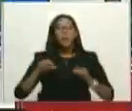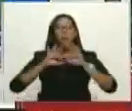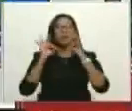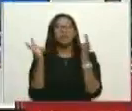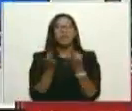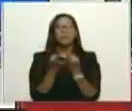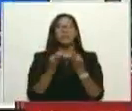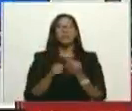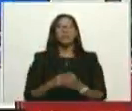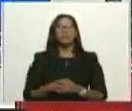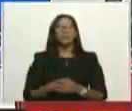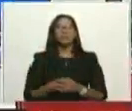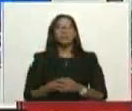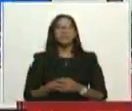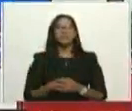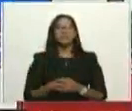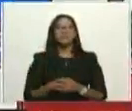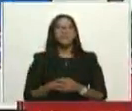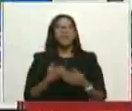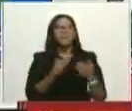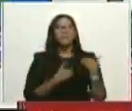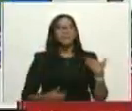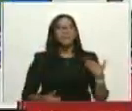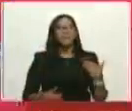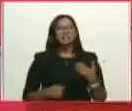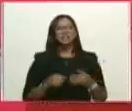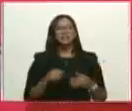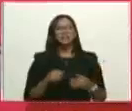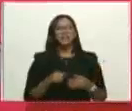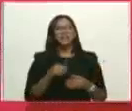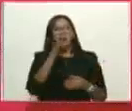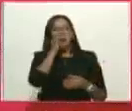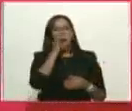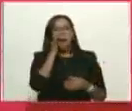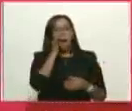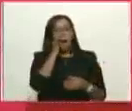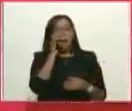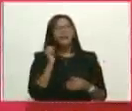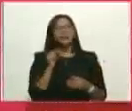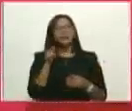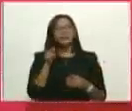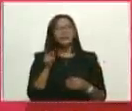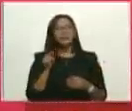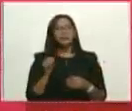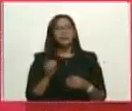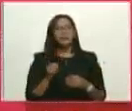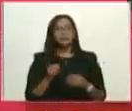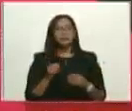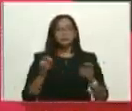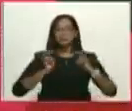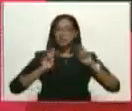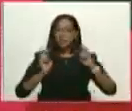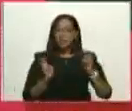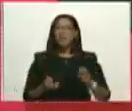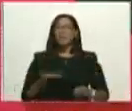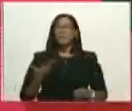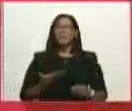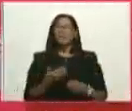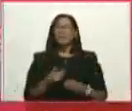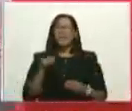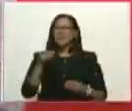familia. Y presidente, ahí hemos estado pues con uno de los temas principales que se toca. ¿Aquí no dan